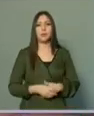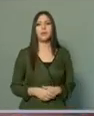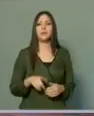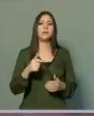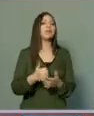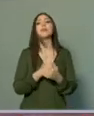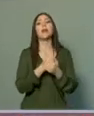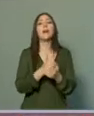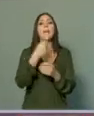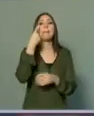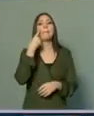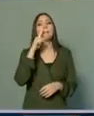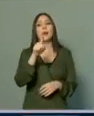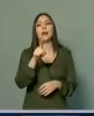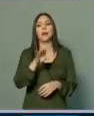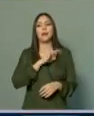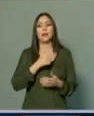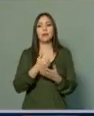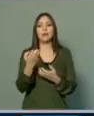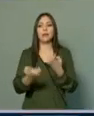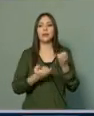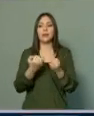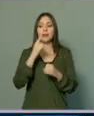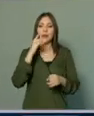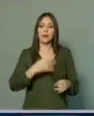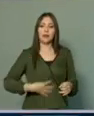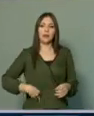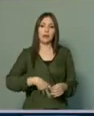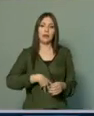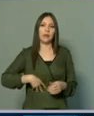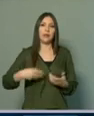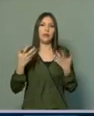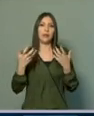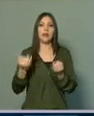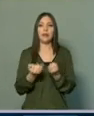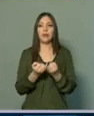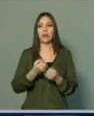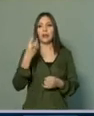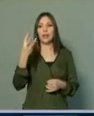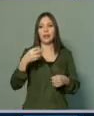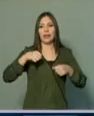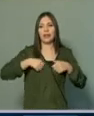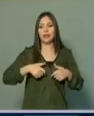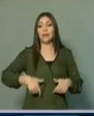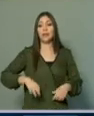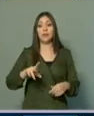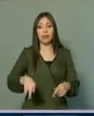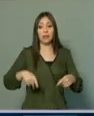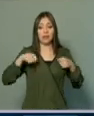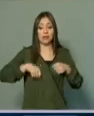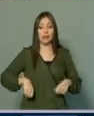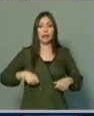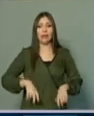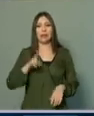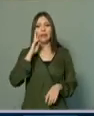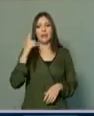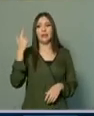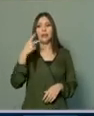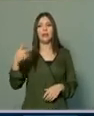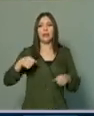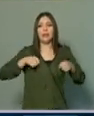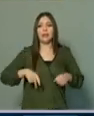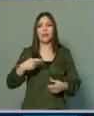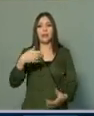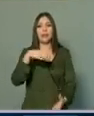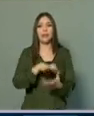incentivar para que te pongas unos cuadritos como la de la modelo y así ya tienes tus 3 piezas, porque si no, uno se pone la camisa del marido o